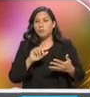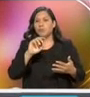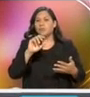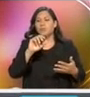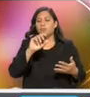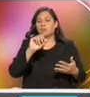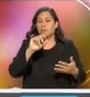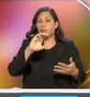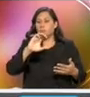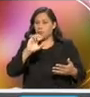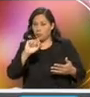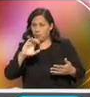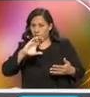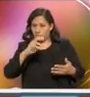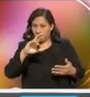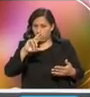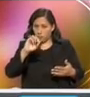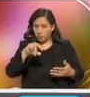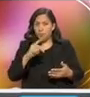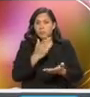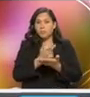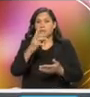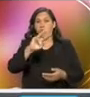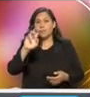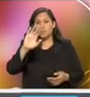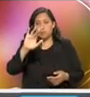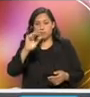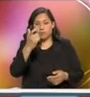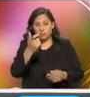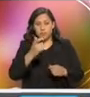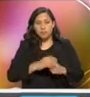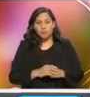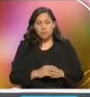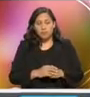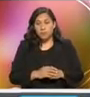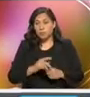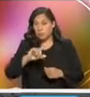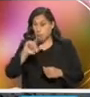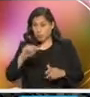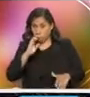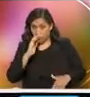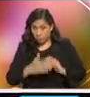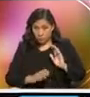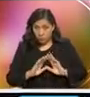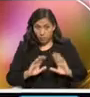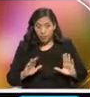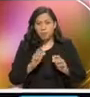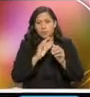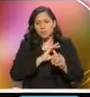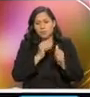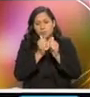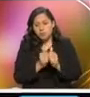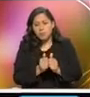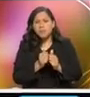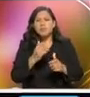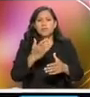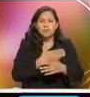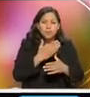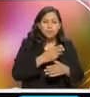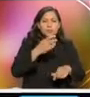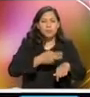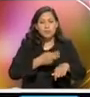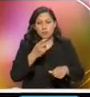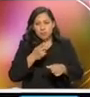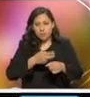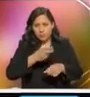y Simona Chirinos. Excelente. El Muy costo buen es de reparto. 350 pesos y después de que termina se pueden quedar a echar unos tragos, a